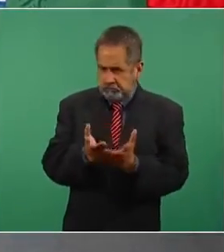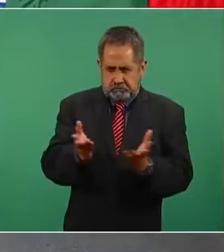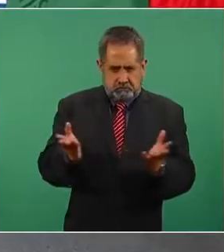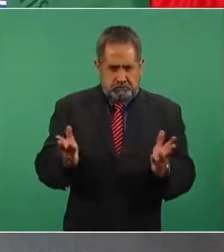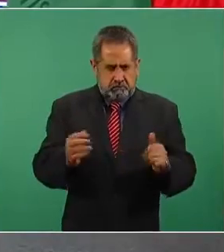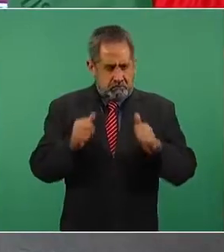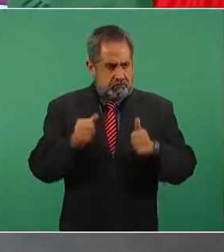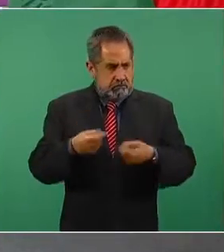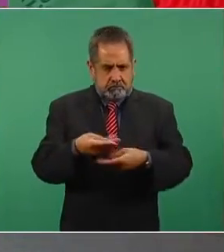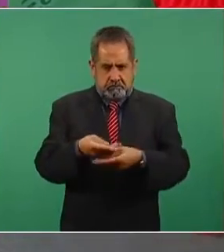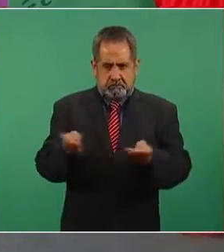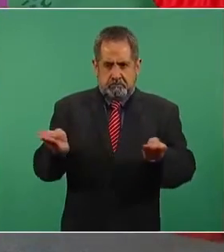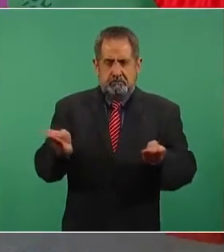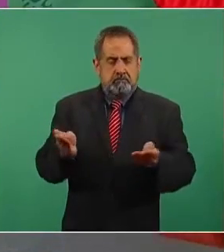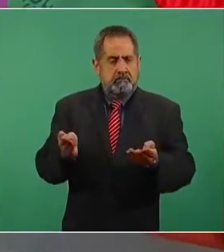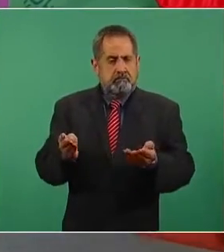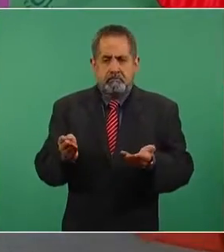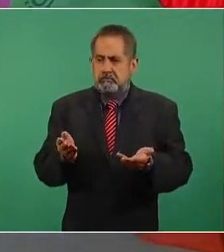se distribuya